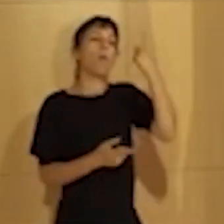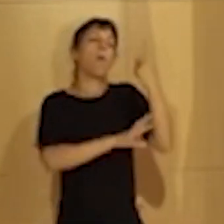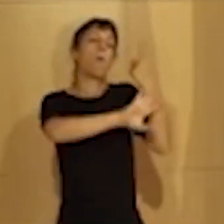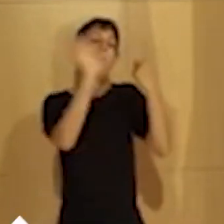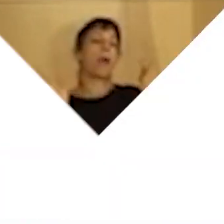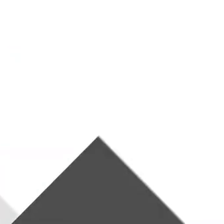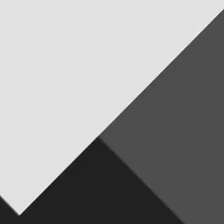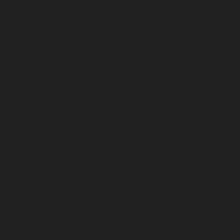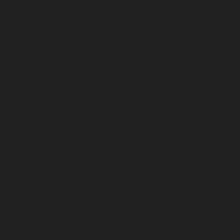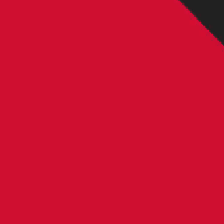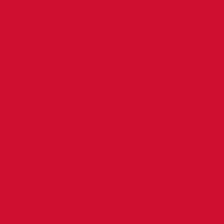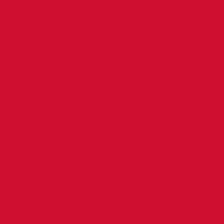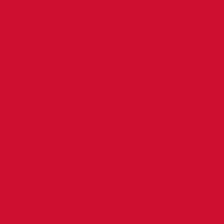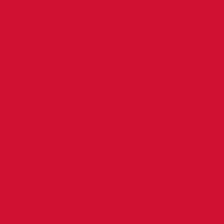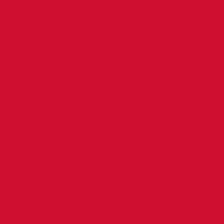sí eh lo